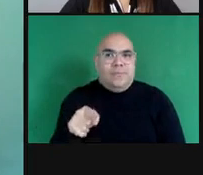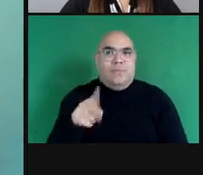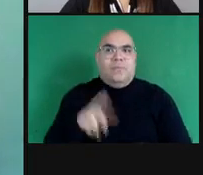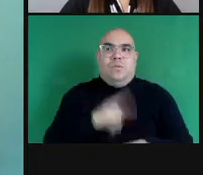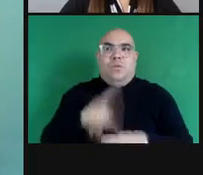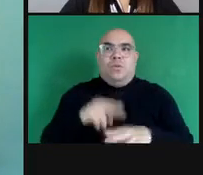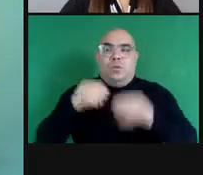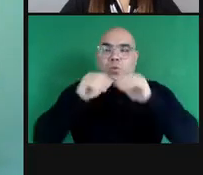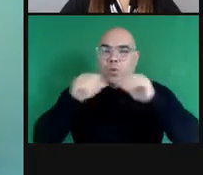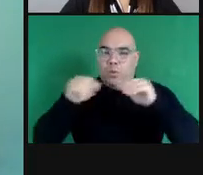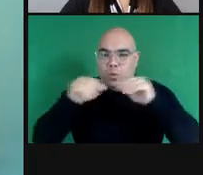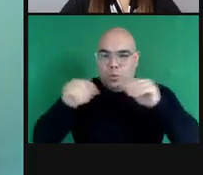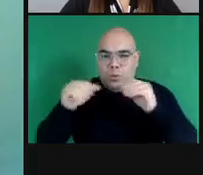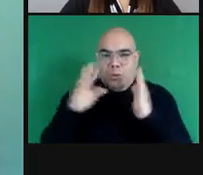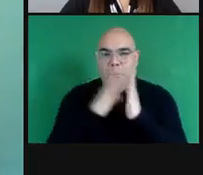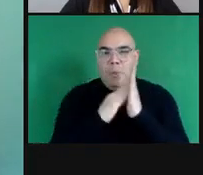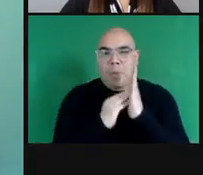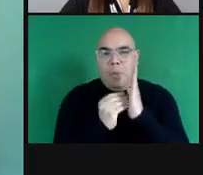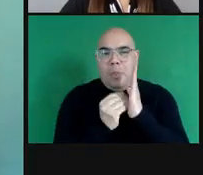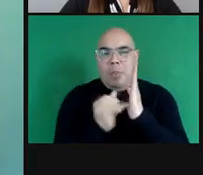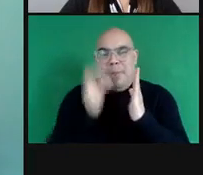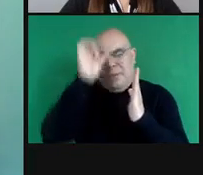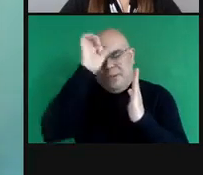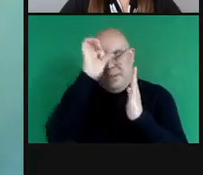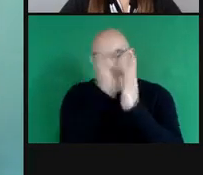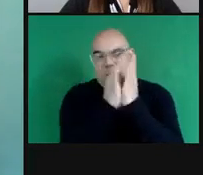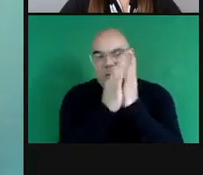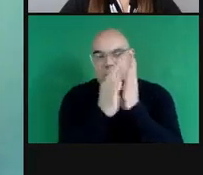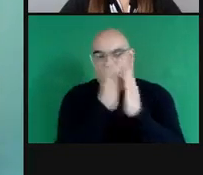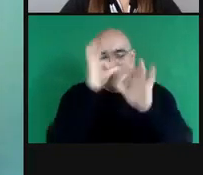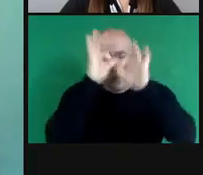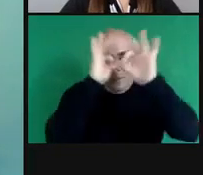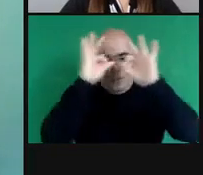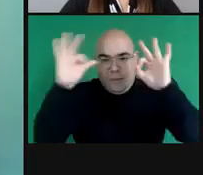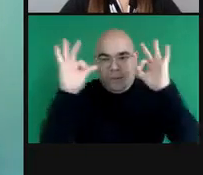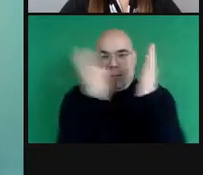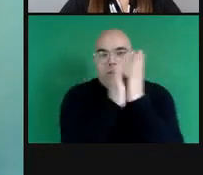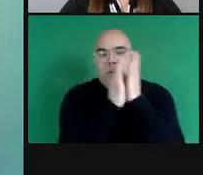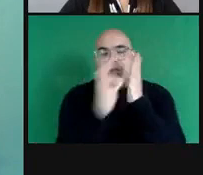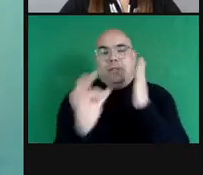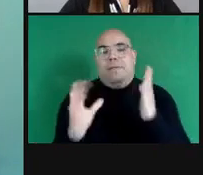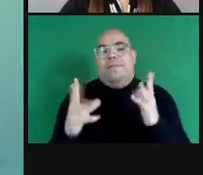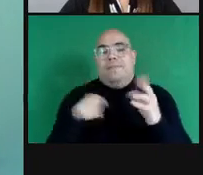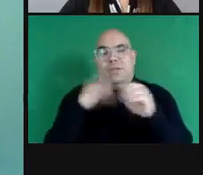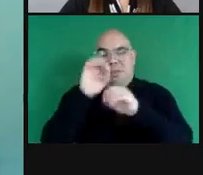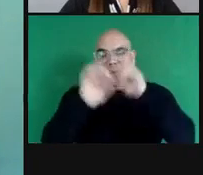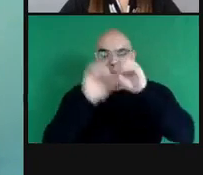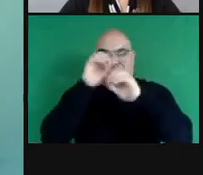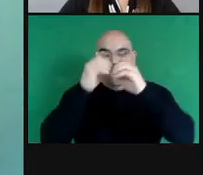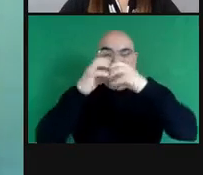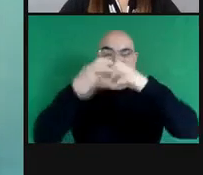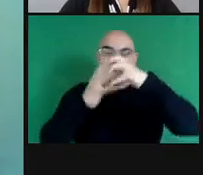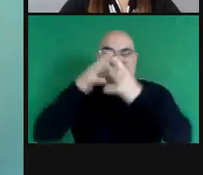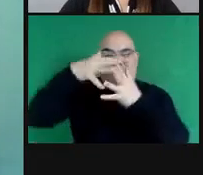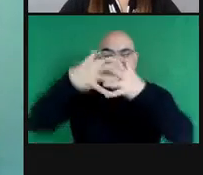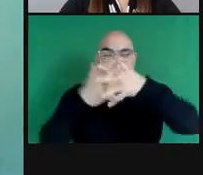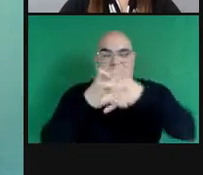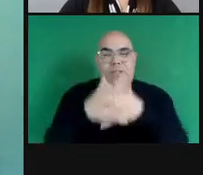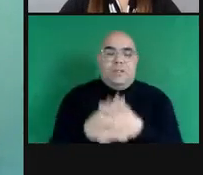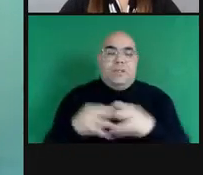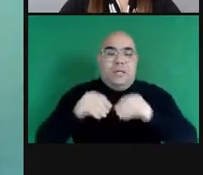sedimentaria, también es bastante porosa y mucho granulometría de formación de